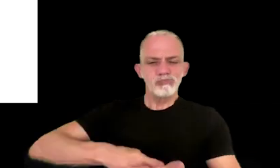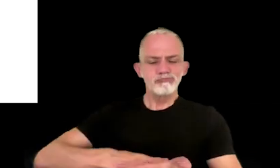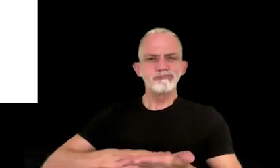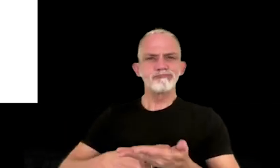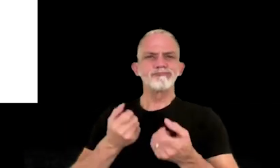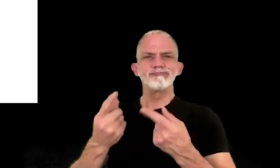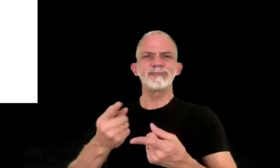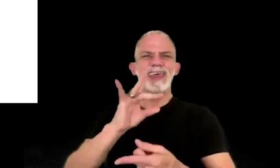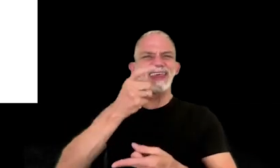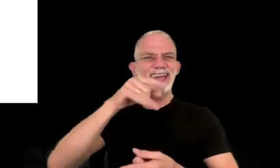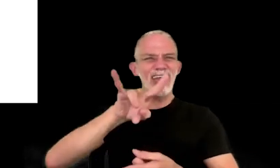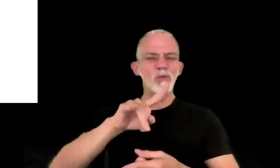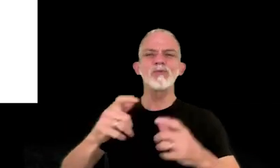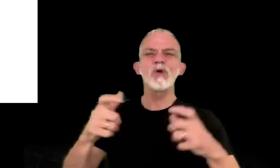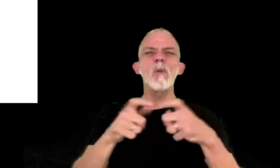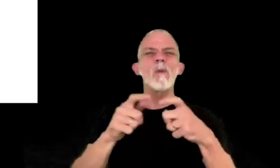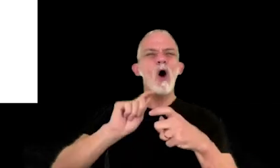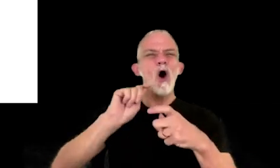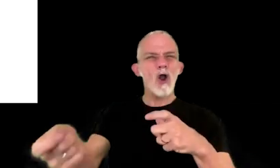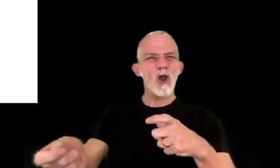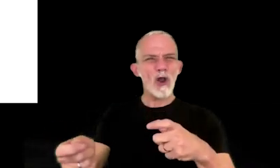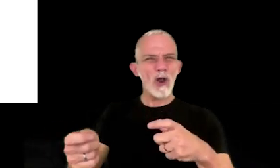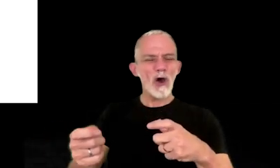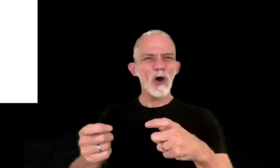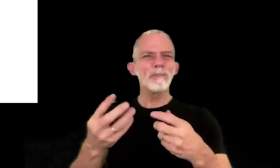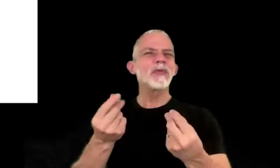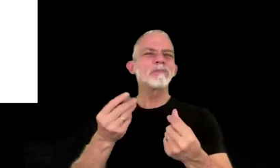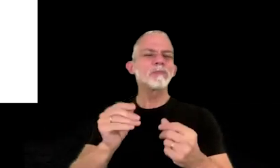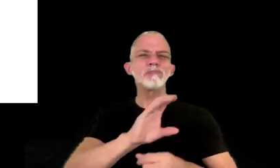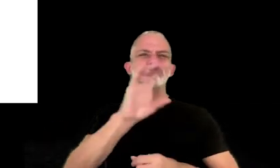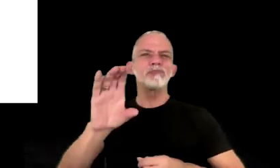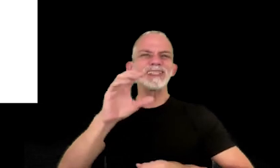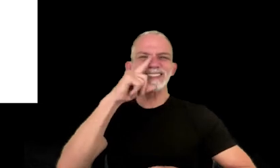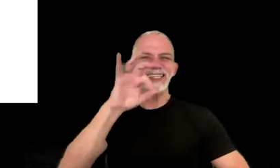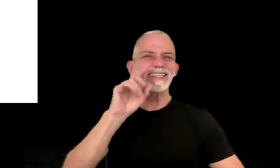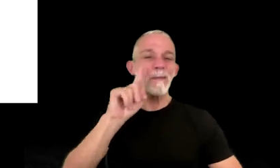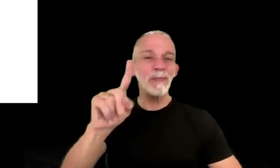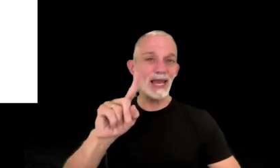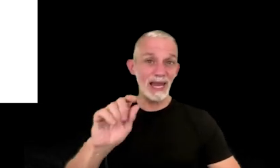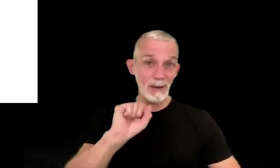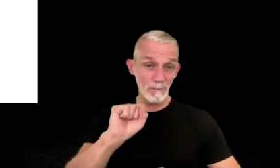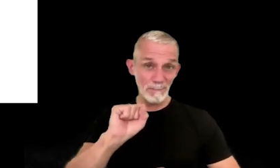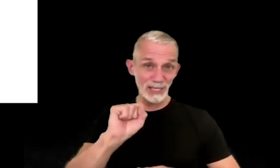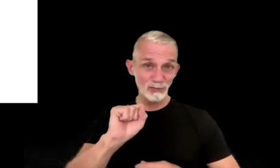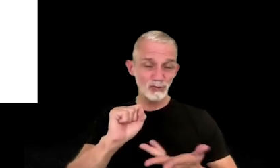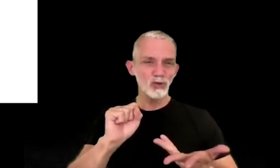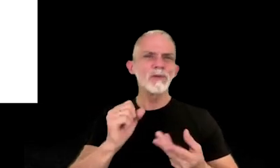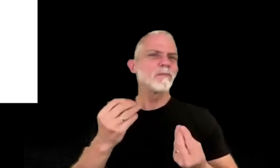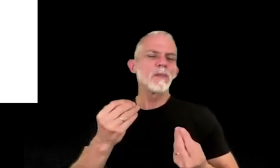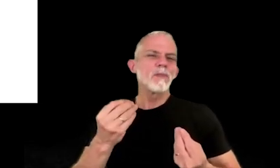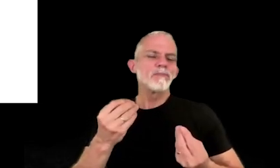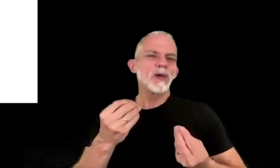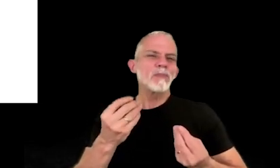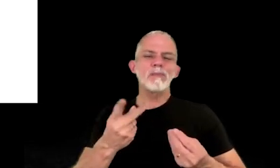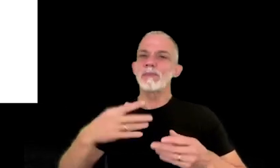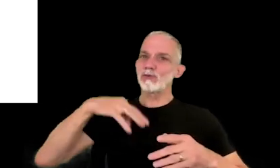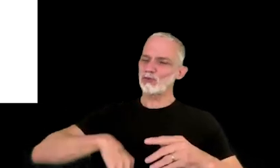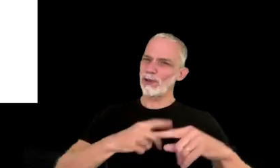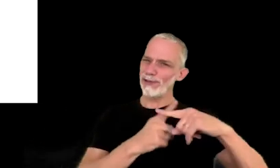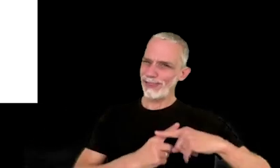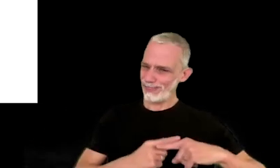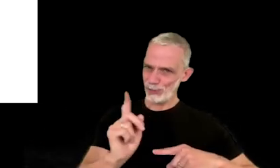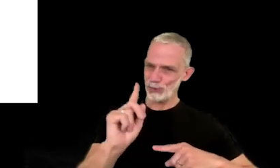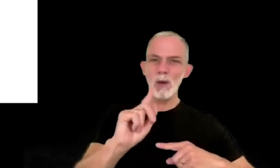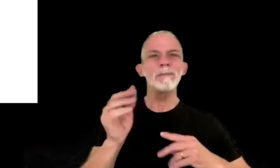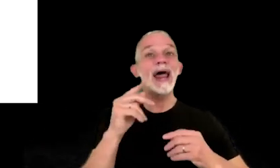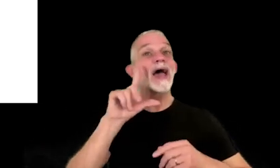un bono extraordinario por un monto de 70.000 pesos con carácter no remunerativo para